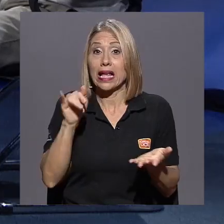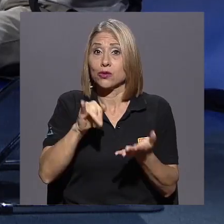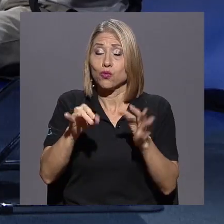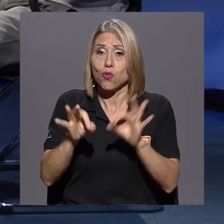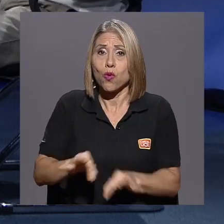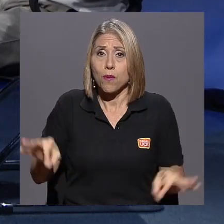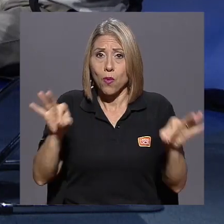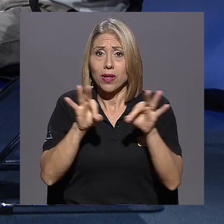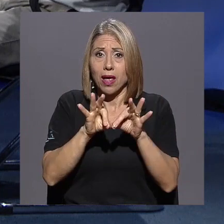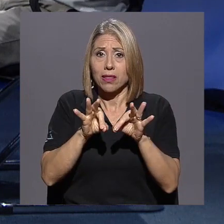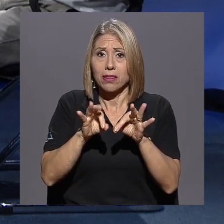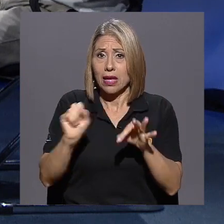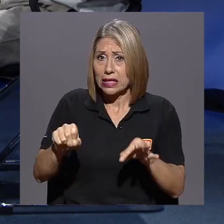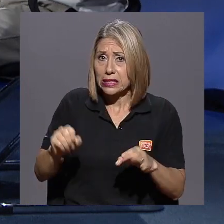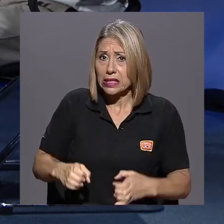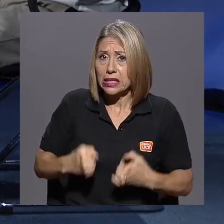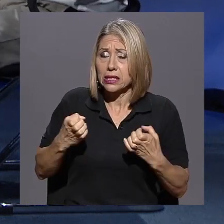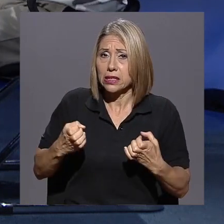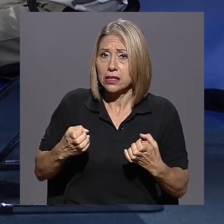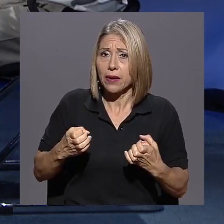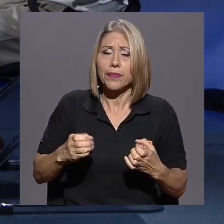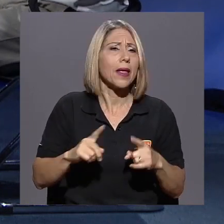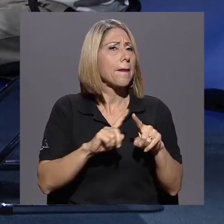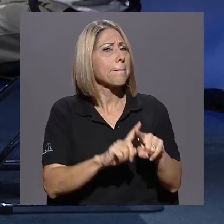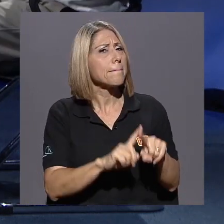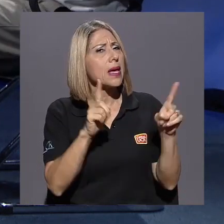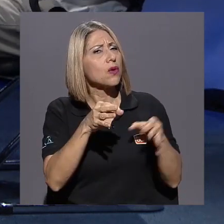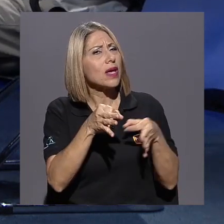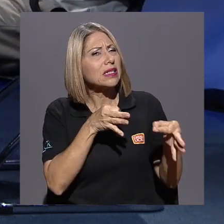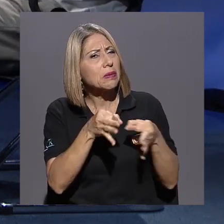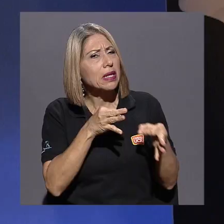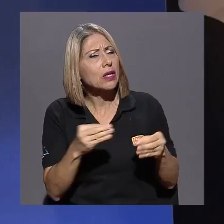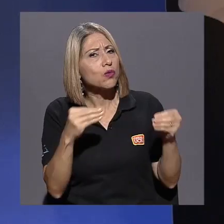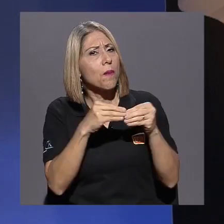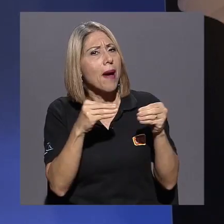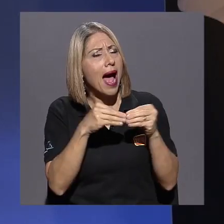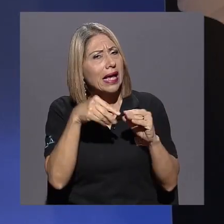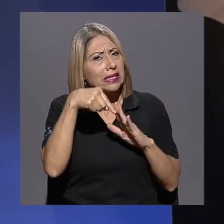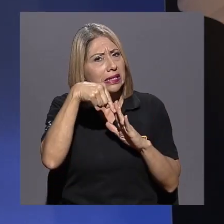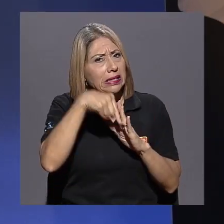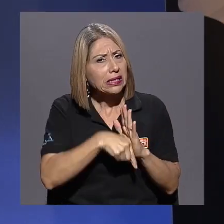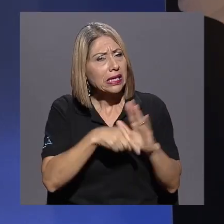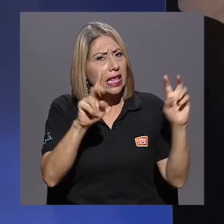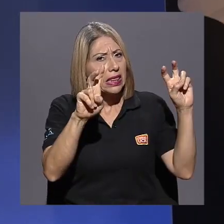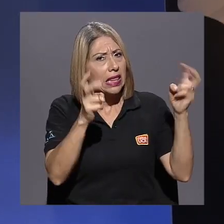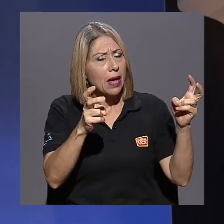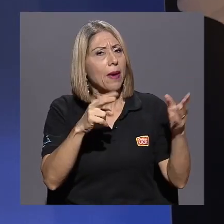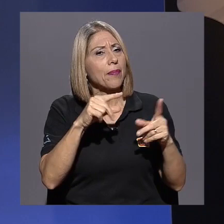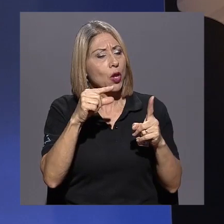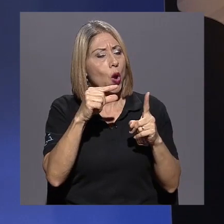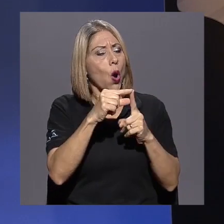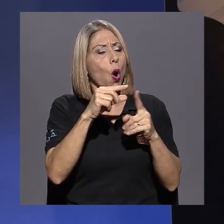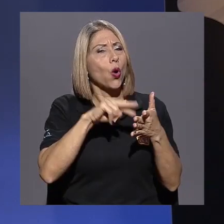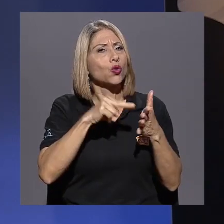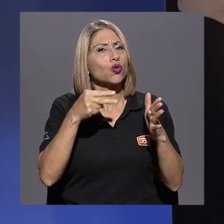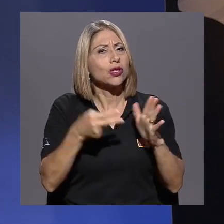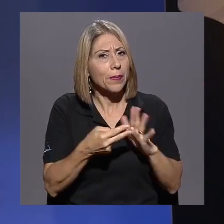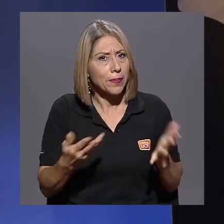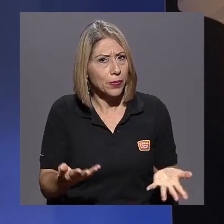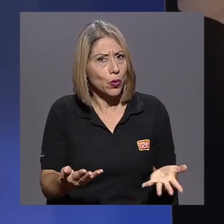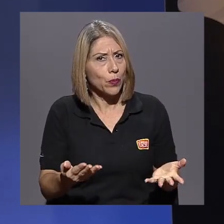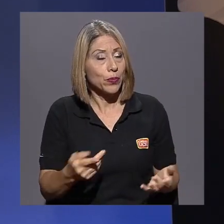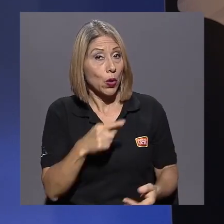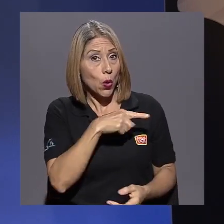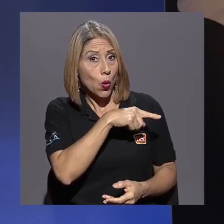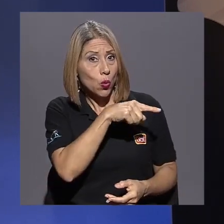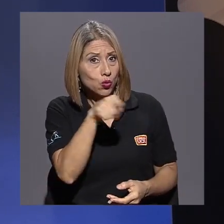y existe pero explíquenos un poco más eso sobre el tema el concepto digamos en este